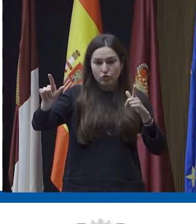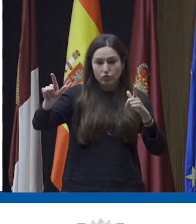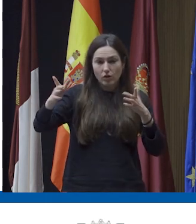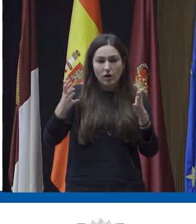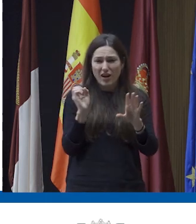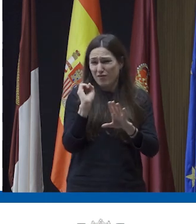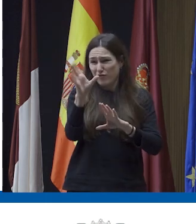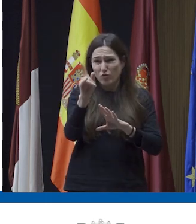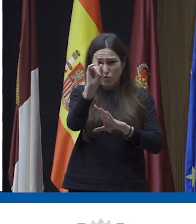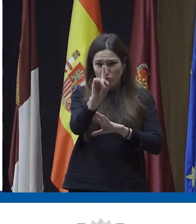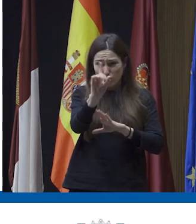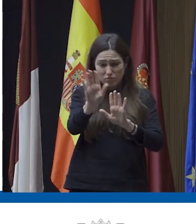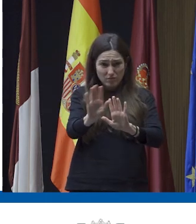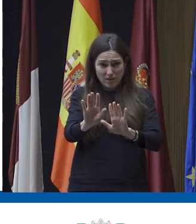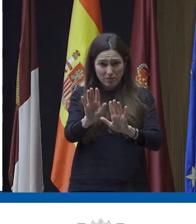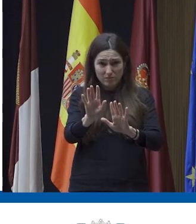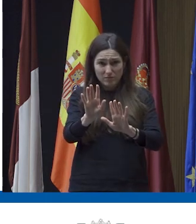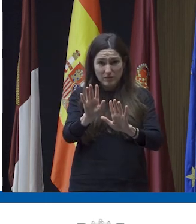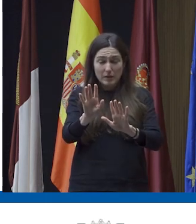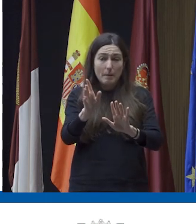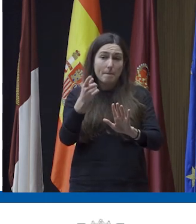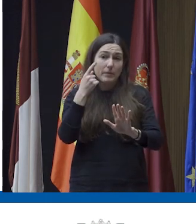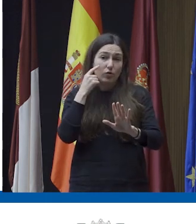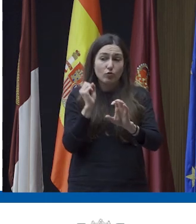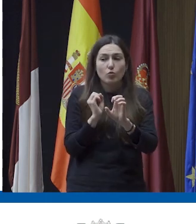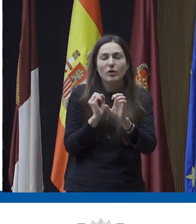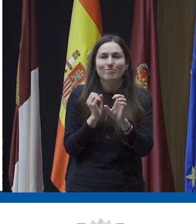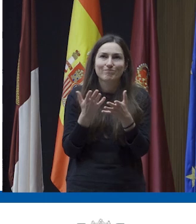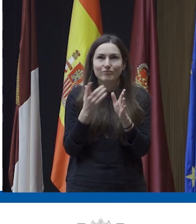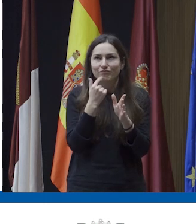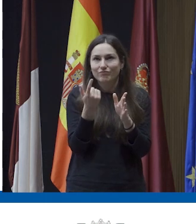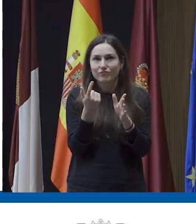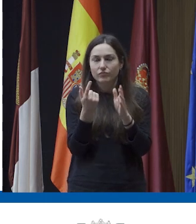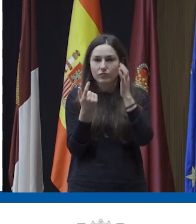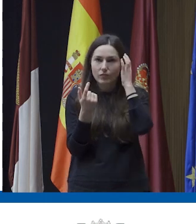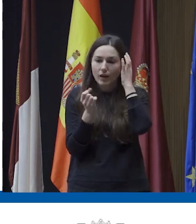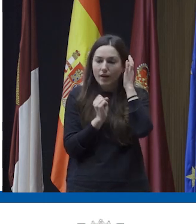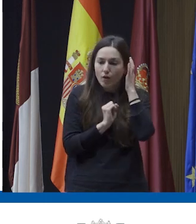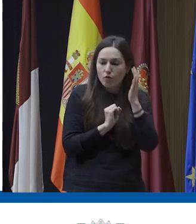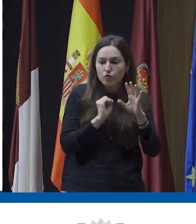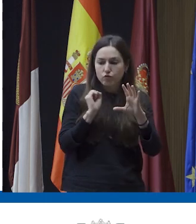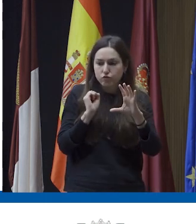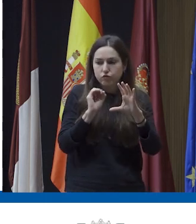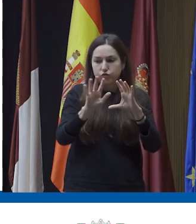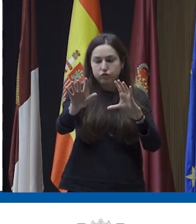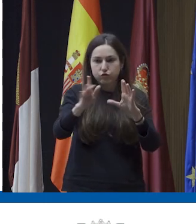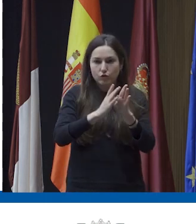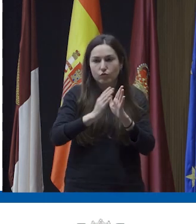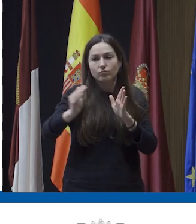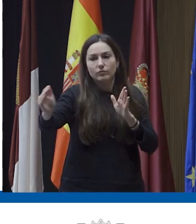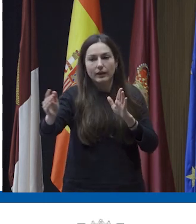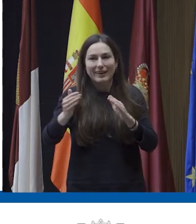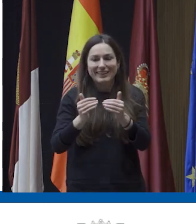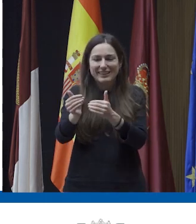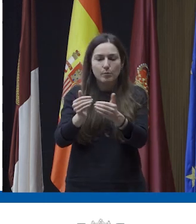solamente un foco, lo que pasa es que, por así decirlo, extiende el foco en un rango, consiguiendo así la visión